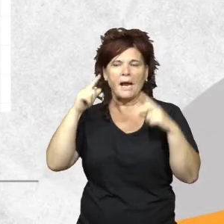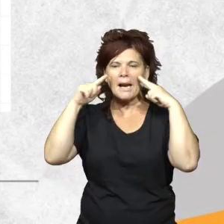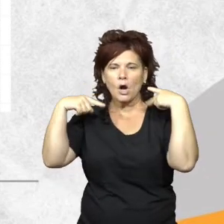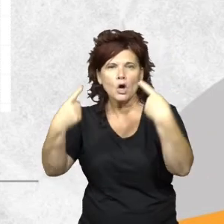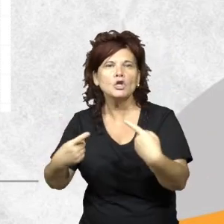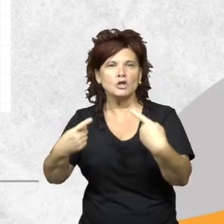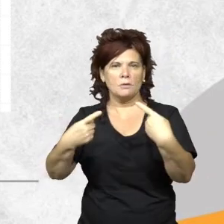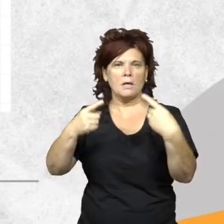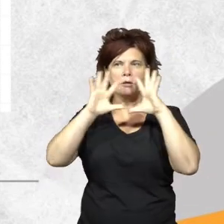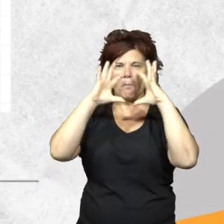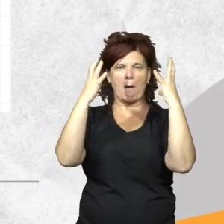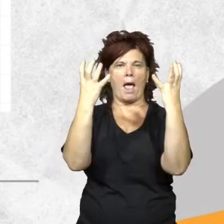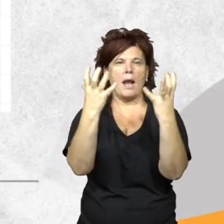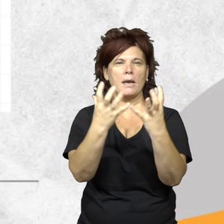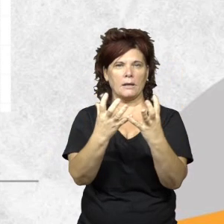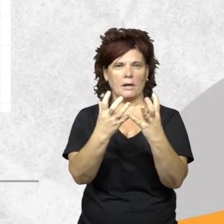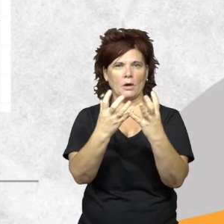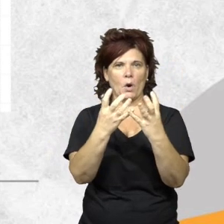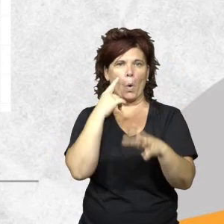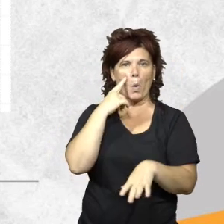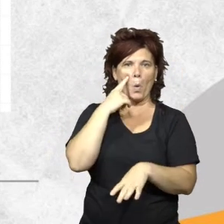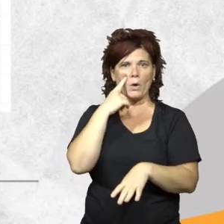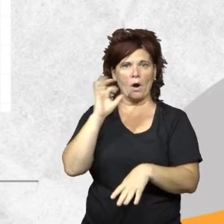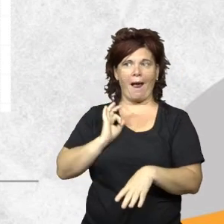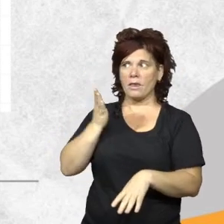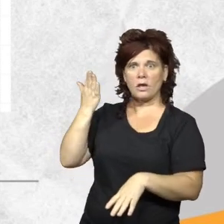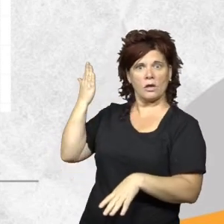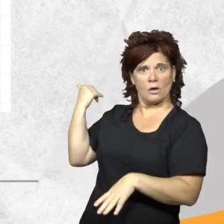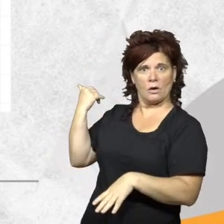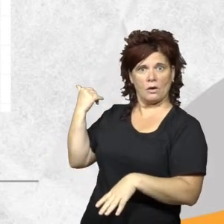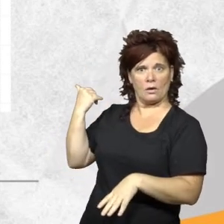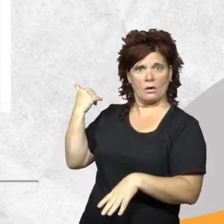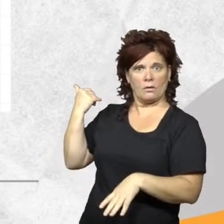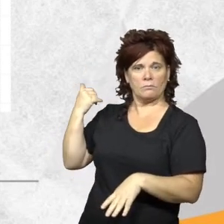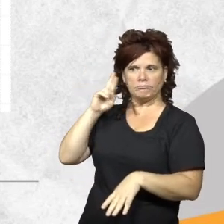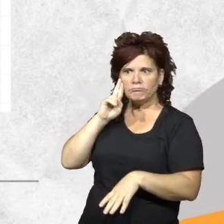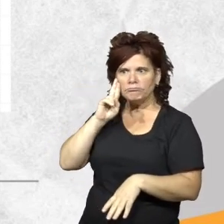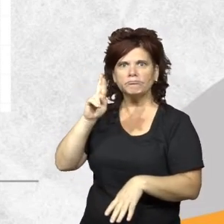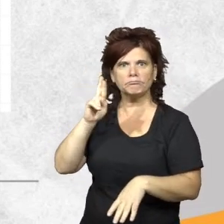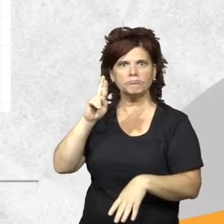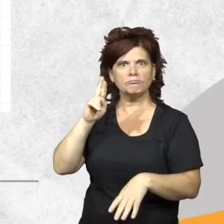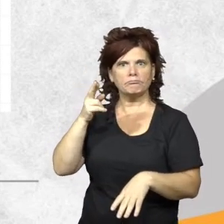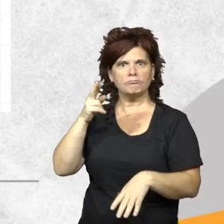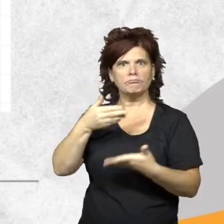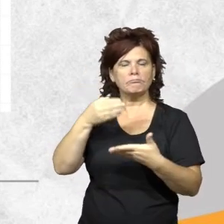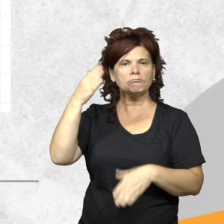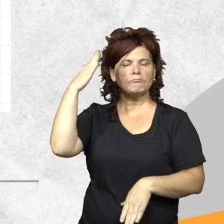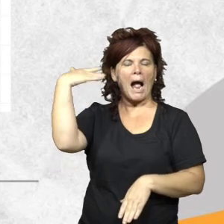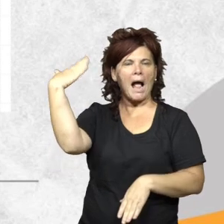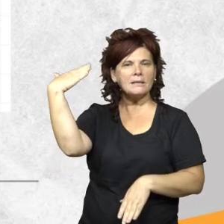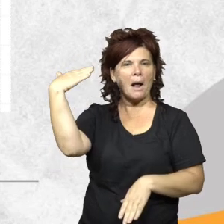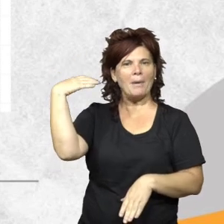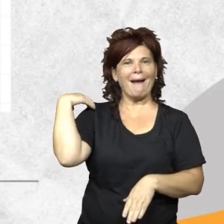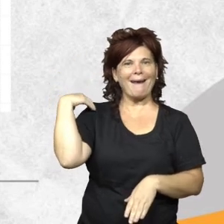nivel planetario se dio en junio del año anterior a raíz de un reconocimiento que dio la Asamblea General de Naciones Unidas